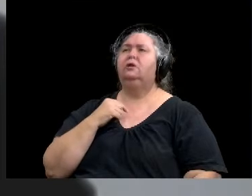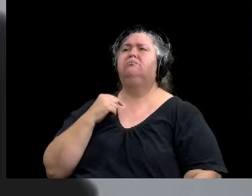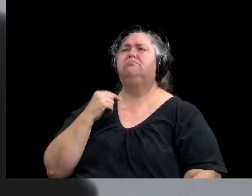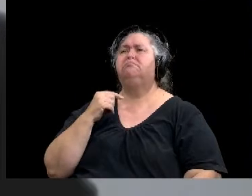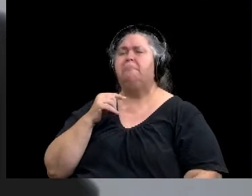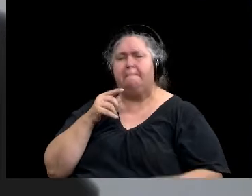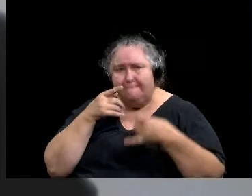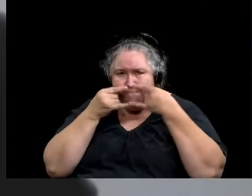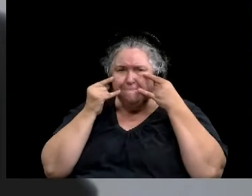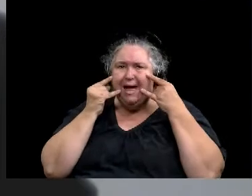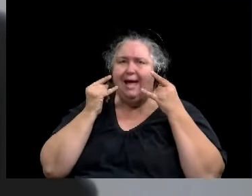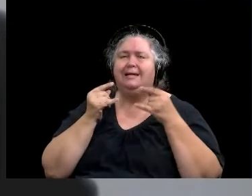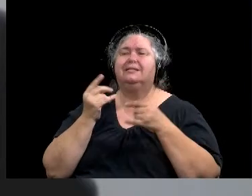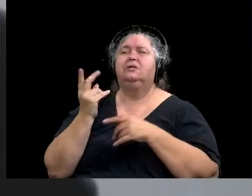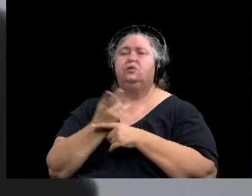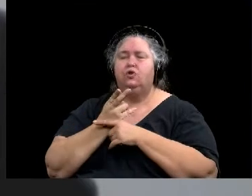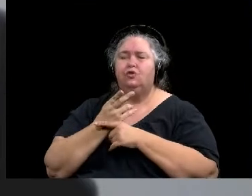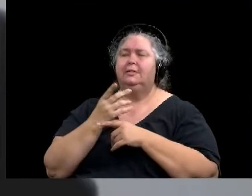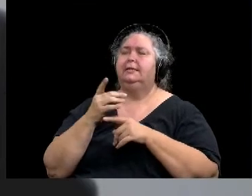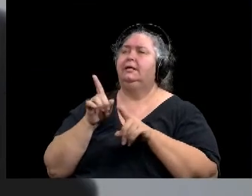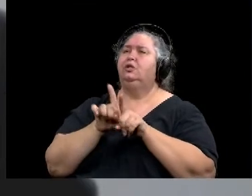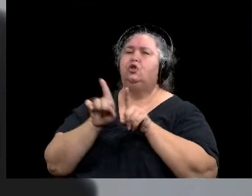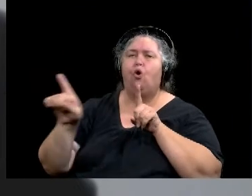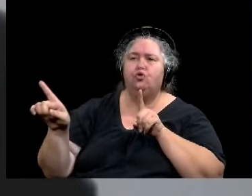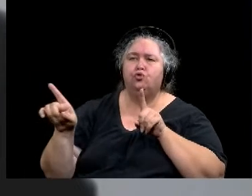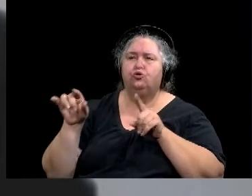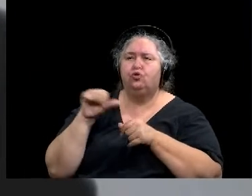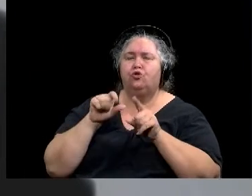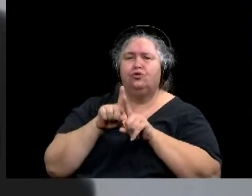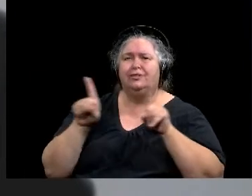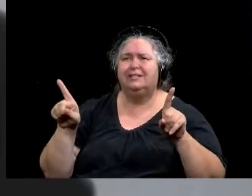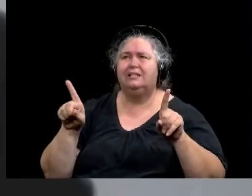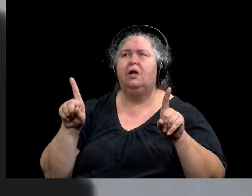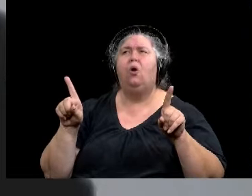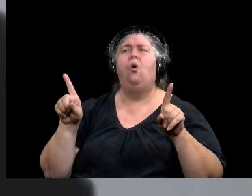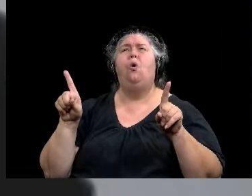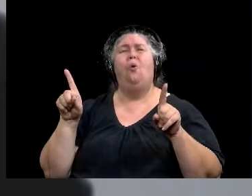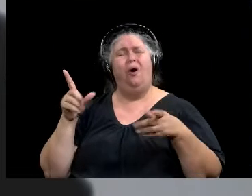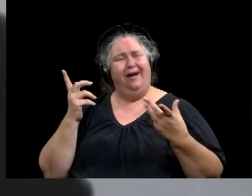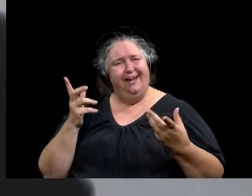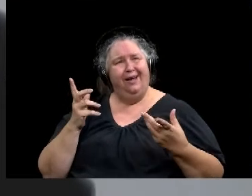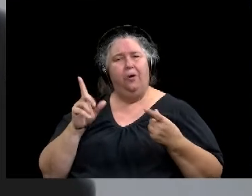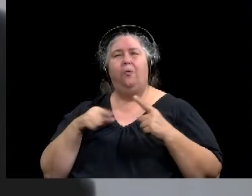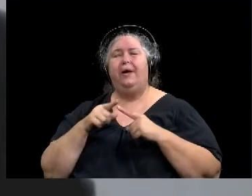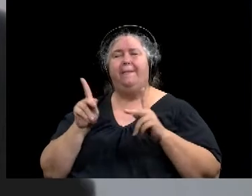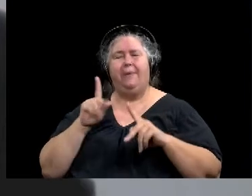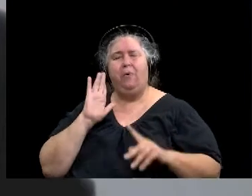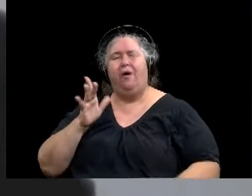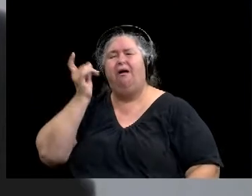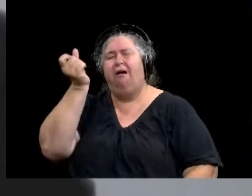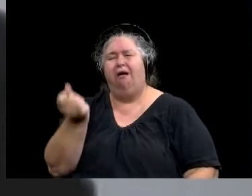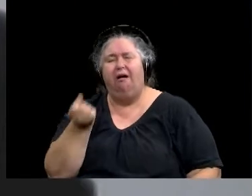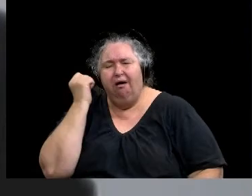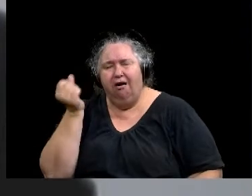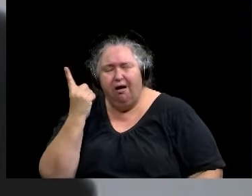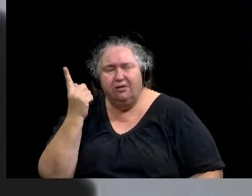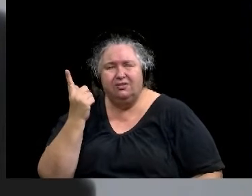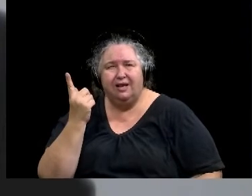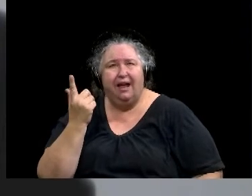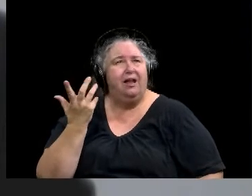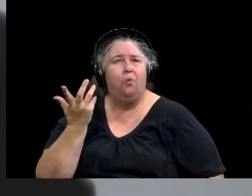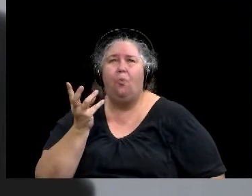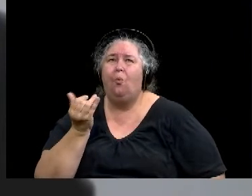por lo de las máscaras y de la estancia social y que cuando las personas van a